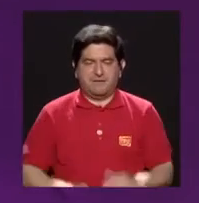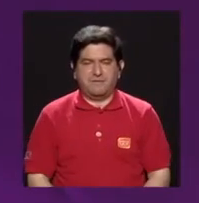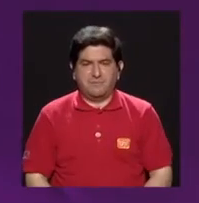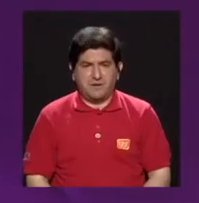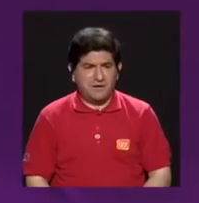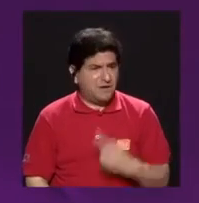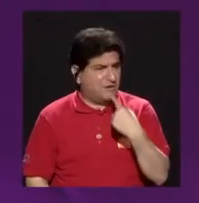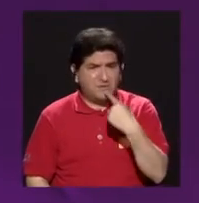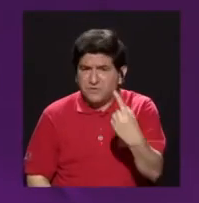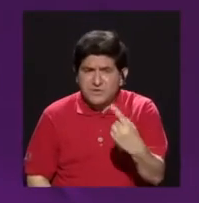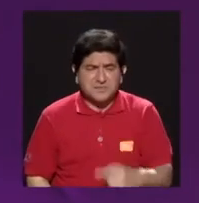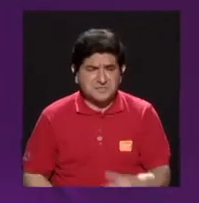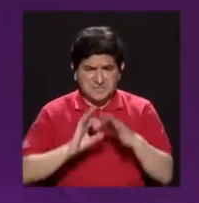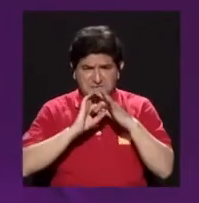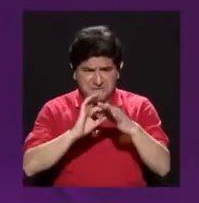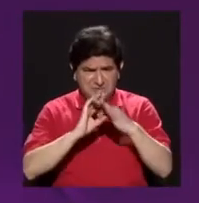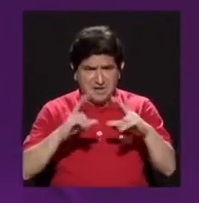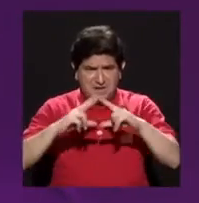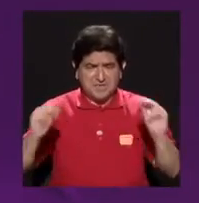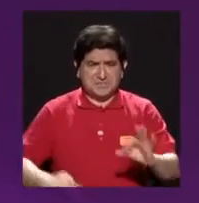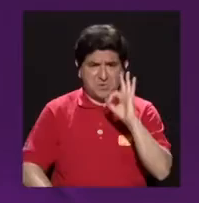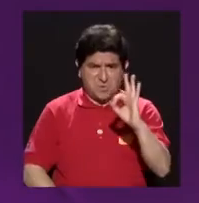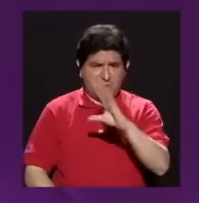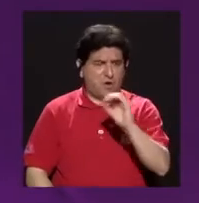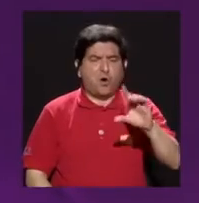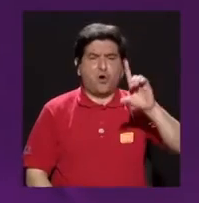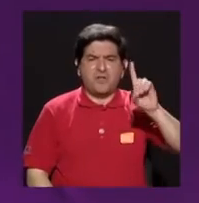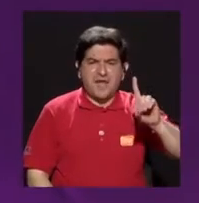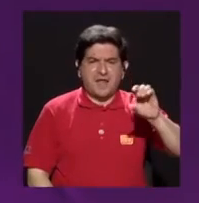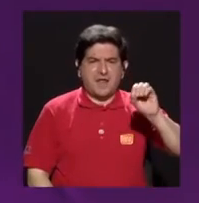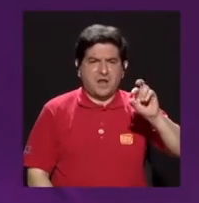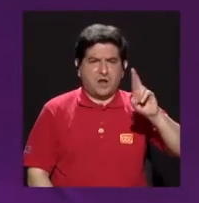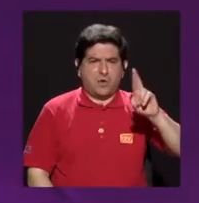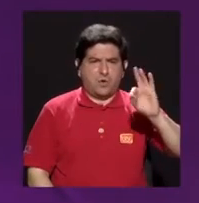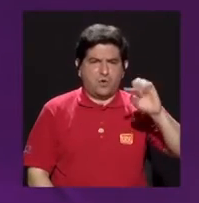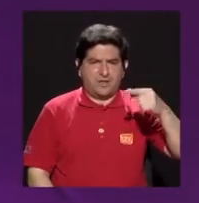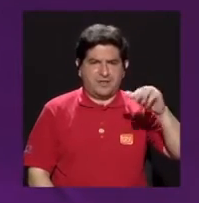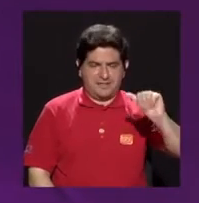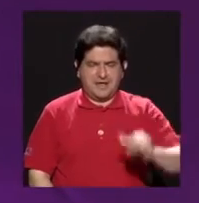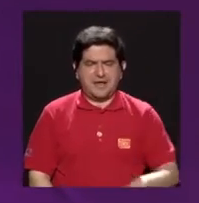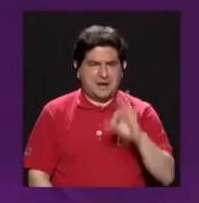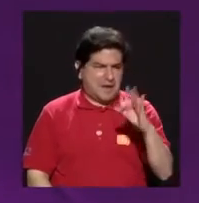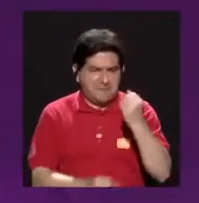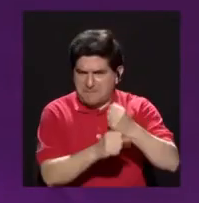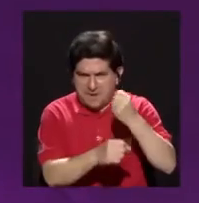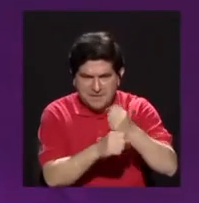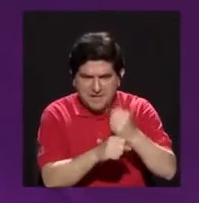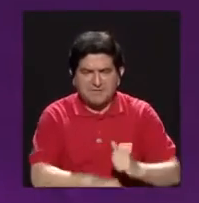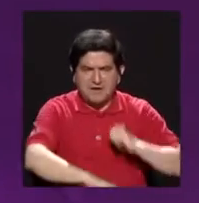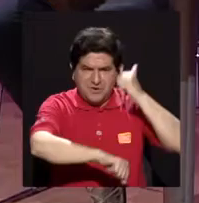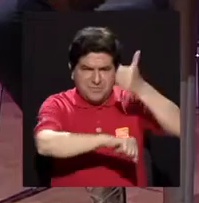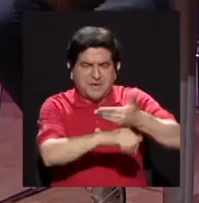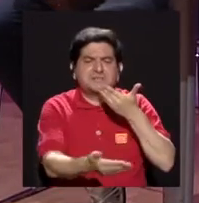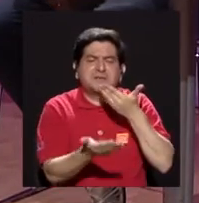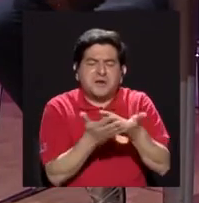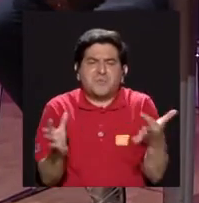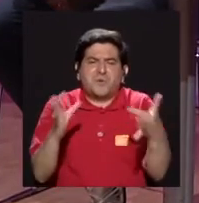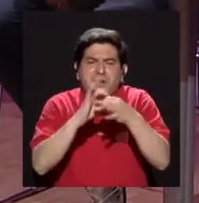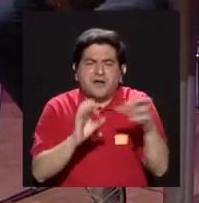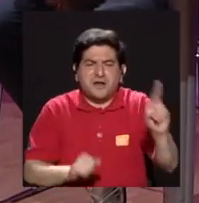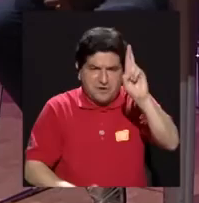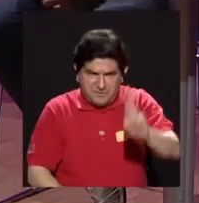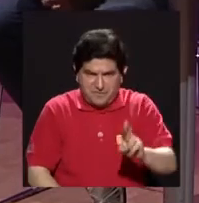con Nicaragua ha estado bien, y ni que tampoco que Daniel Ortega ha hecho lo más feliz del mundo para restablecer una buena relación con Costa